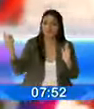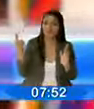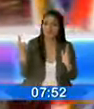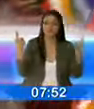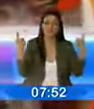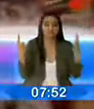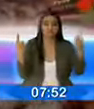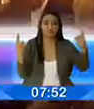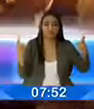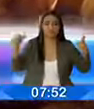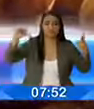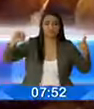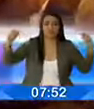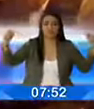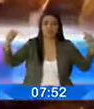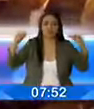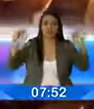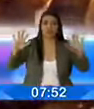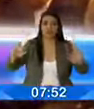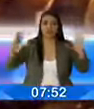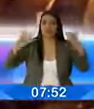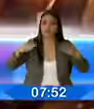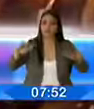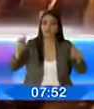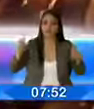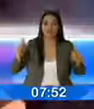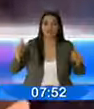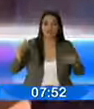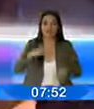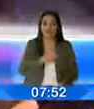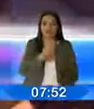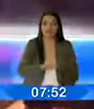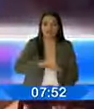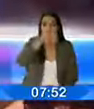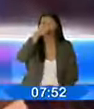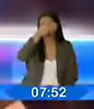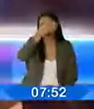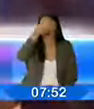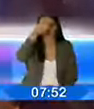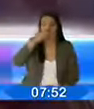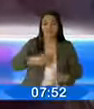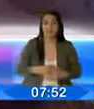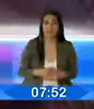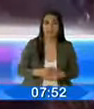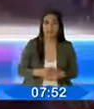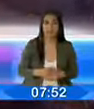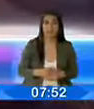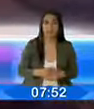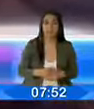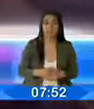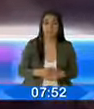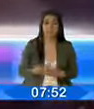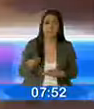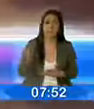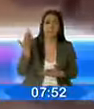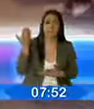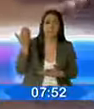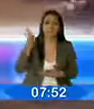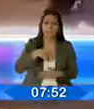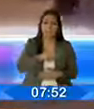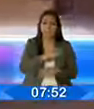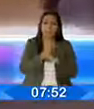y del mal. Aquí confluyen elementos propios de la religión católica, introducida durante la presencia hispánica, como